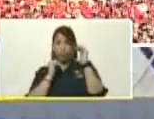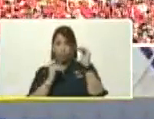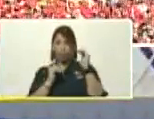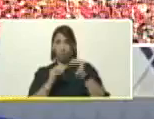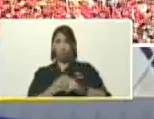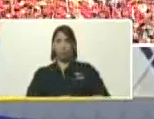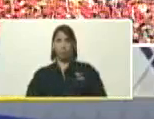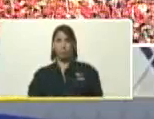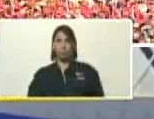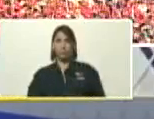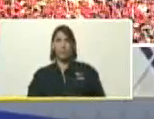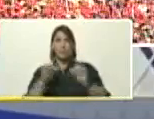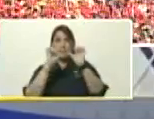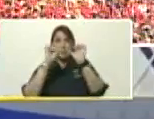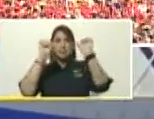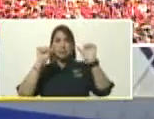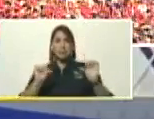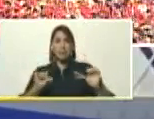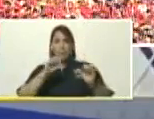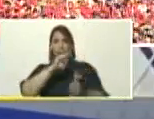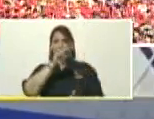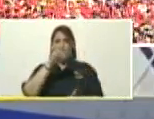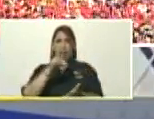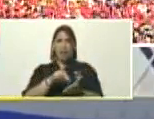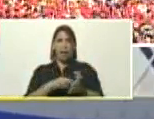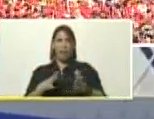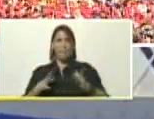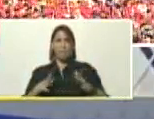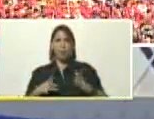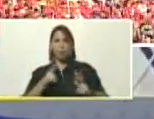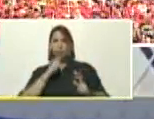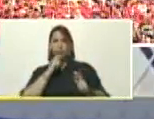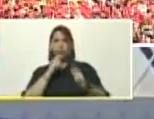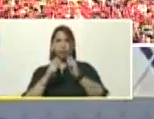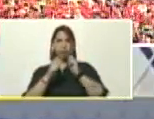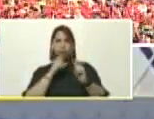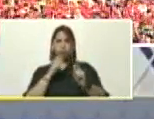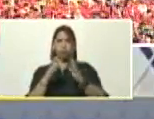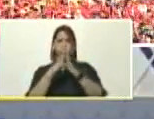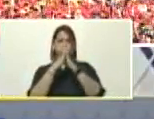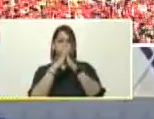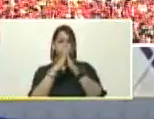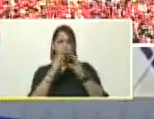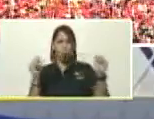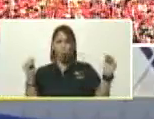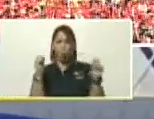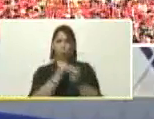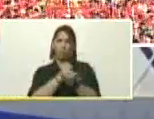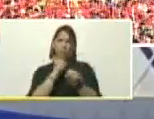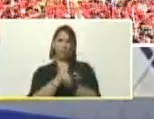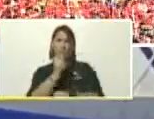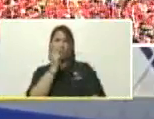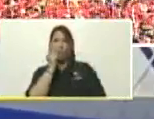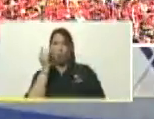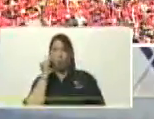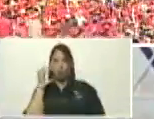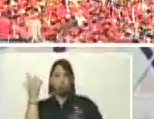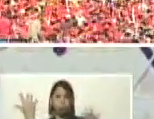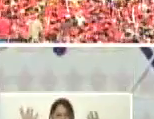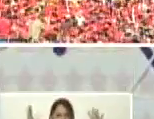de un sistema nacional de recreación y turismo para todos los trabajadores y trabajadoras,